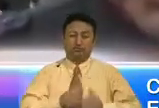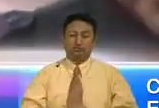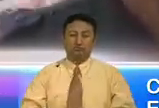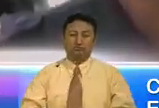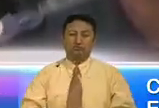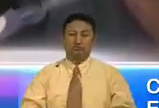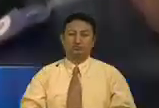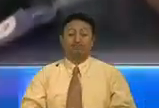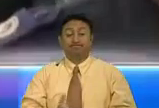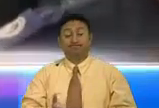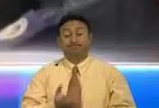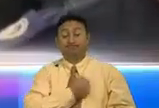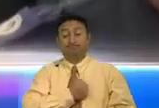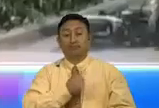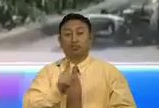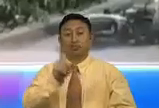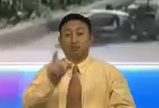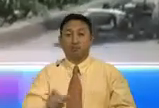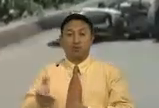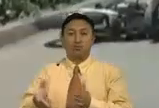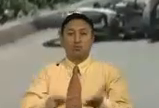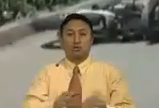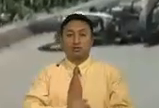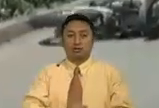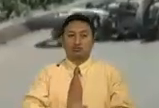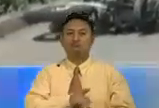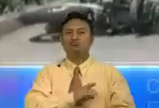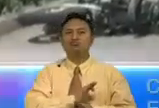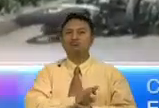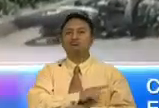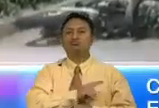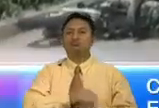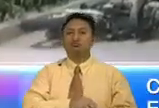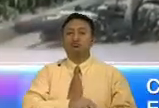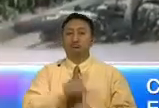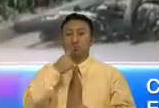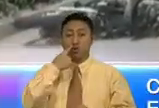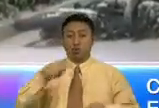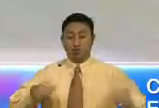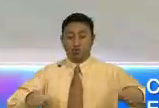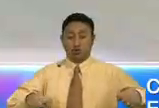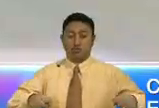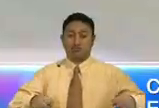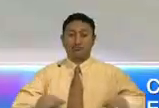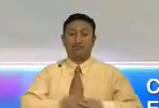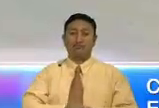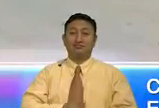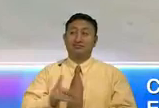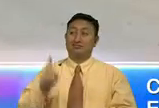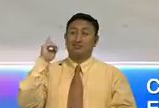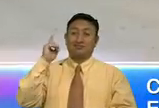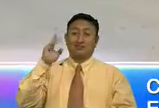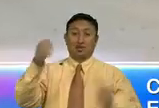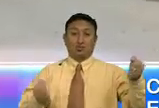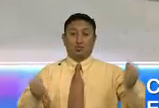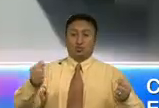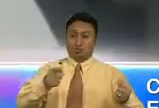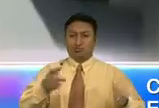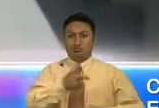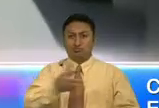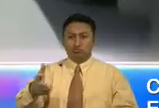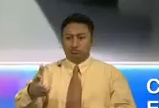consecuencia lamentablemente una persona fallecida. Según versiones, el conductor con su motocicleta se impactó con la parte posterior de un volquete que se encontraba estacionado